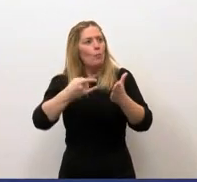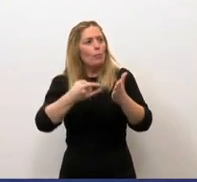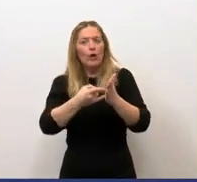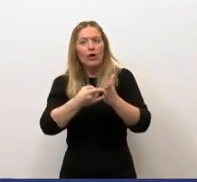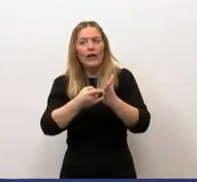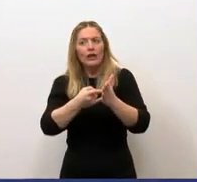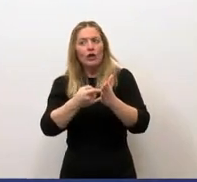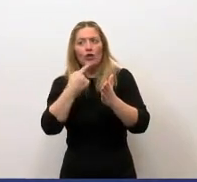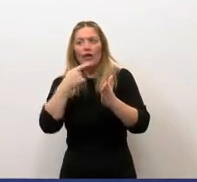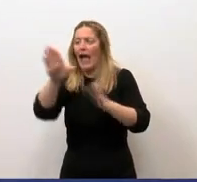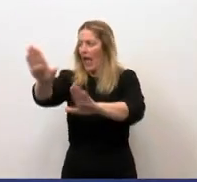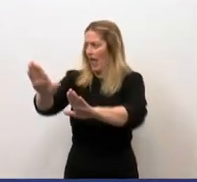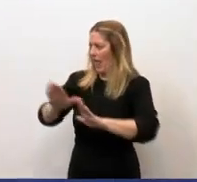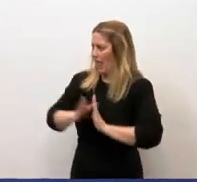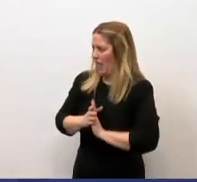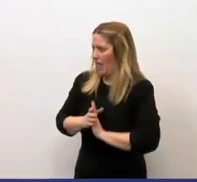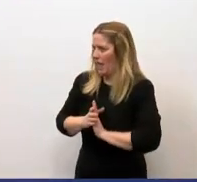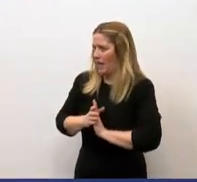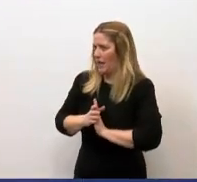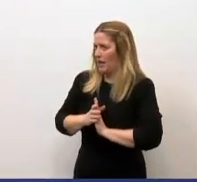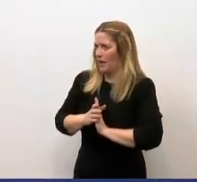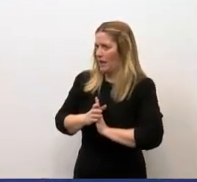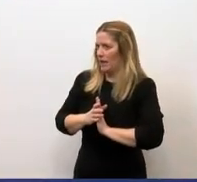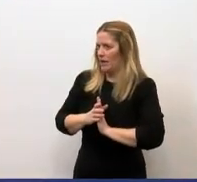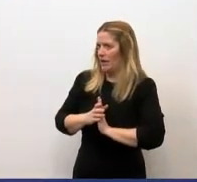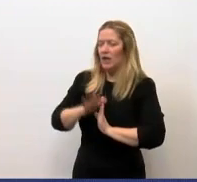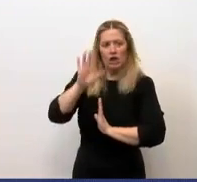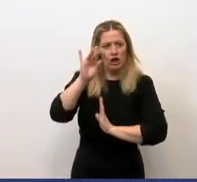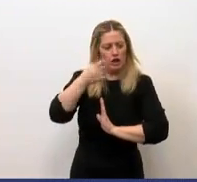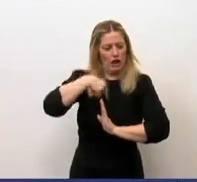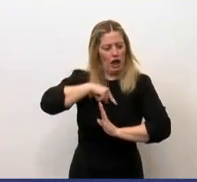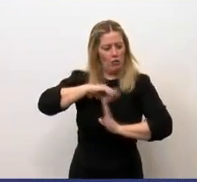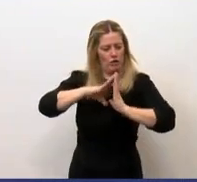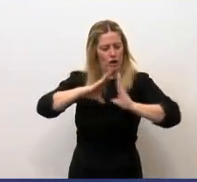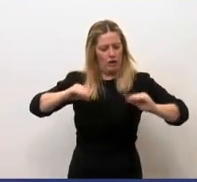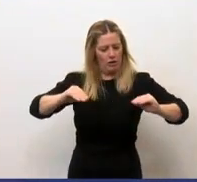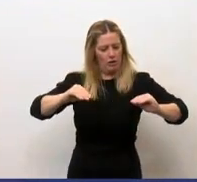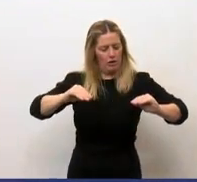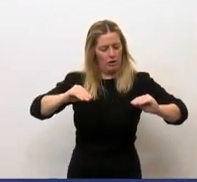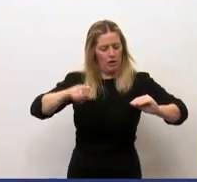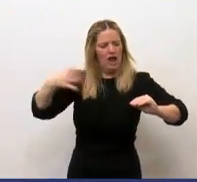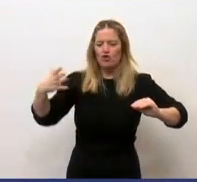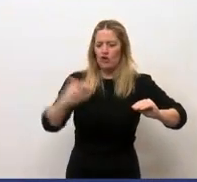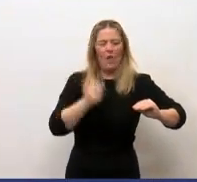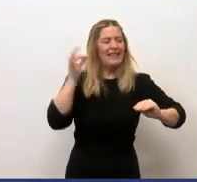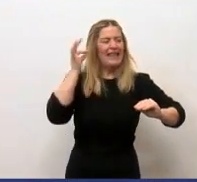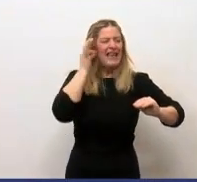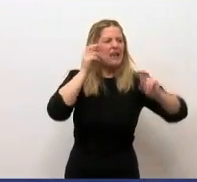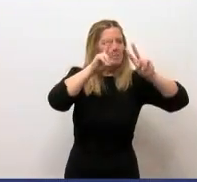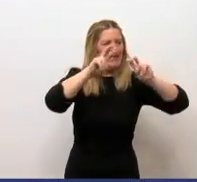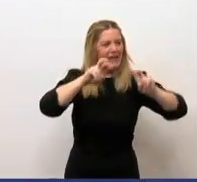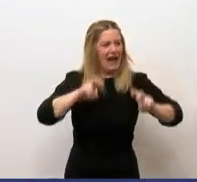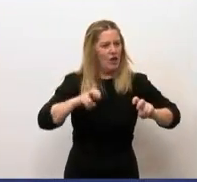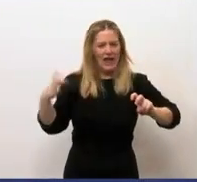Maetsu, ¿vale? Diga, sí, sí, en el IQCC ponemos a nuestras investigadoras aquí todas juntas y visibles. Pero ¿qué impacto